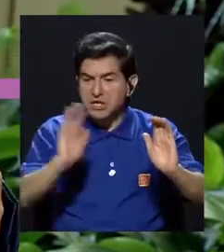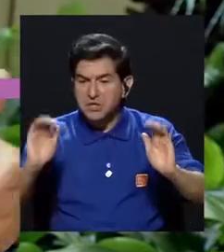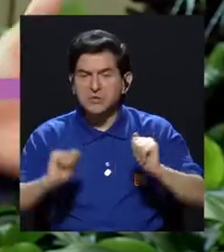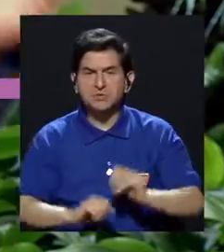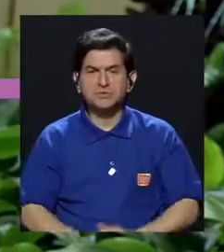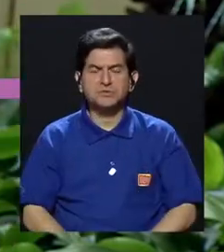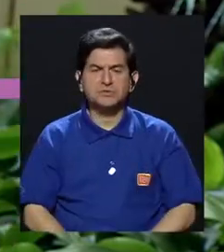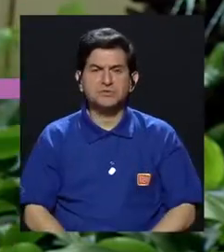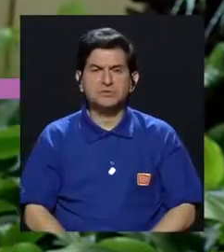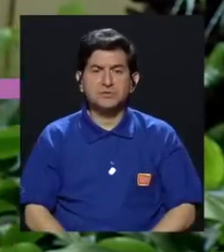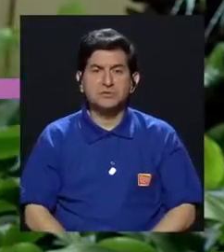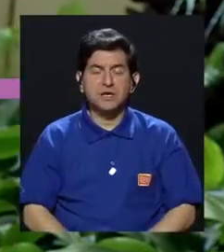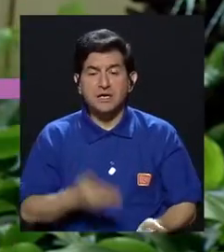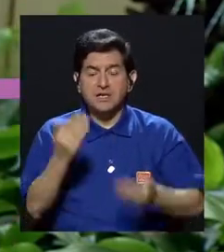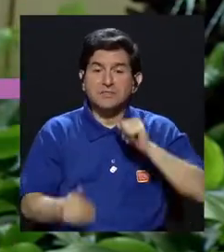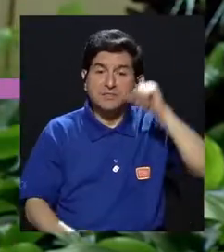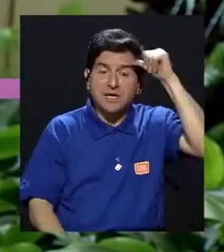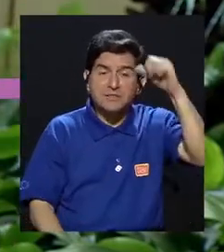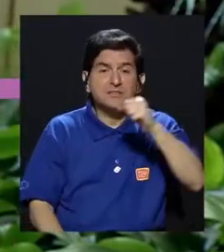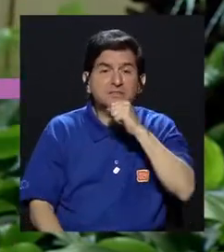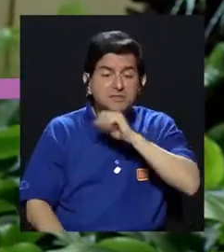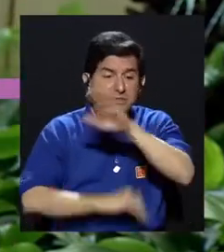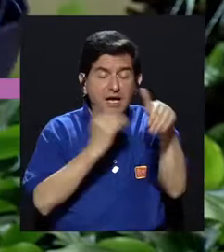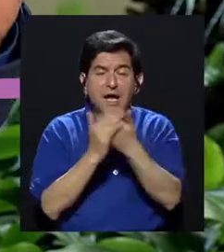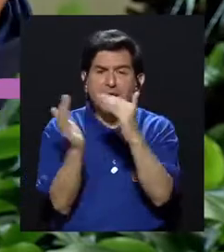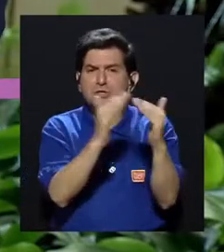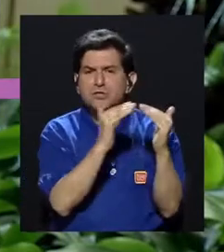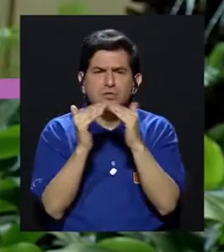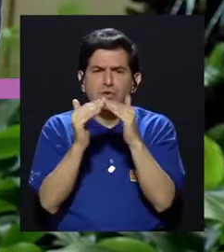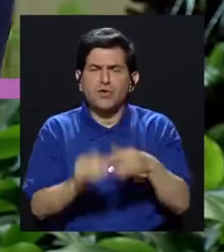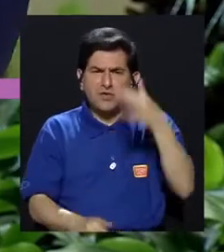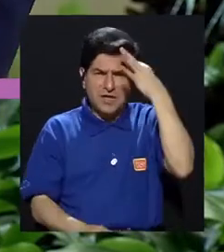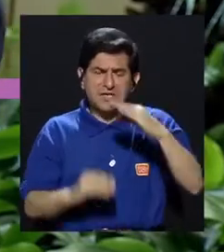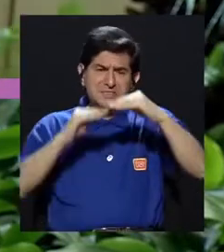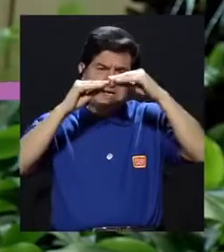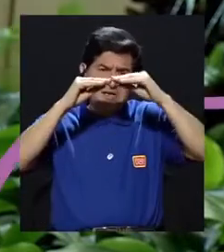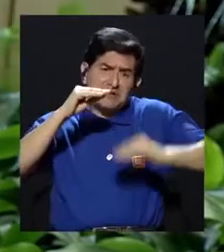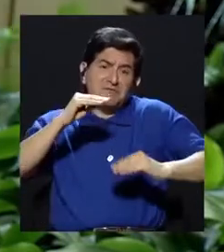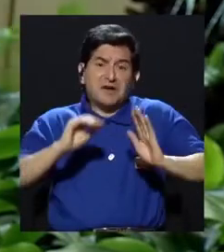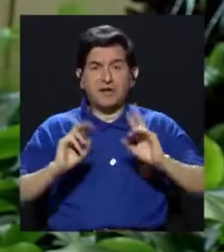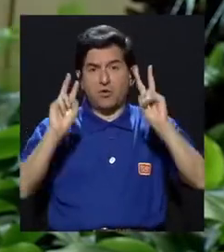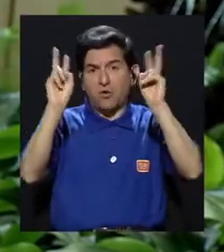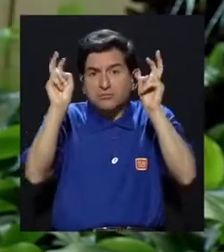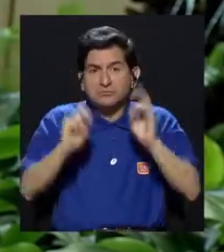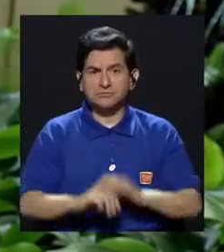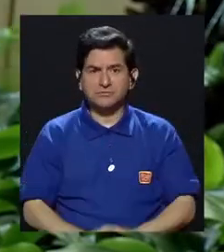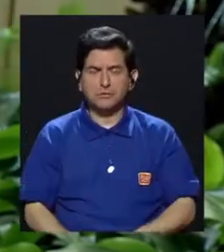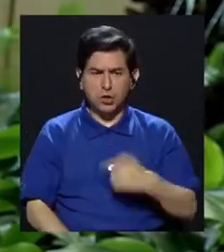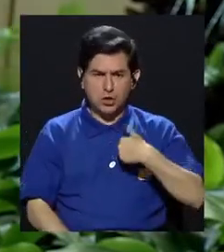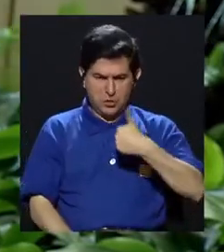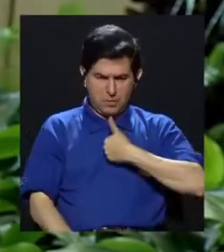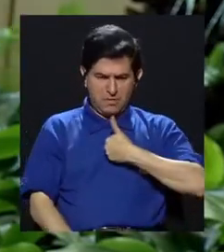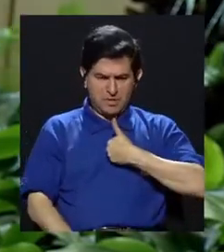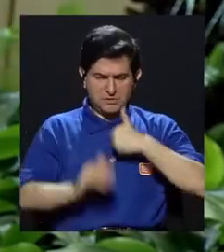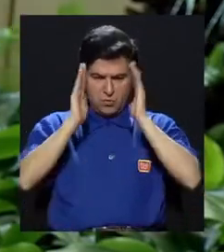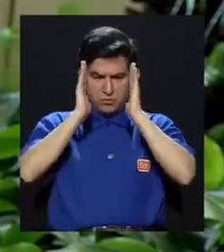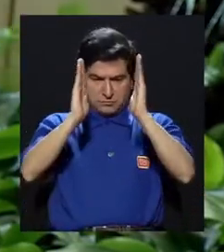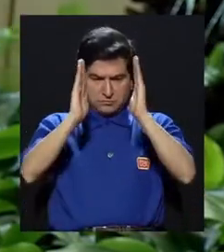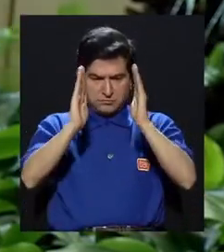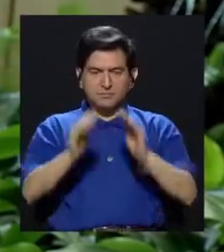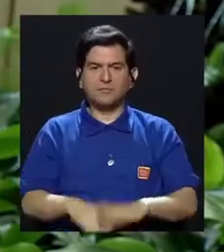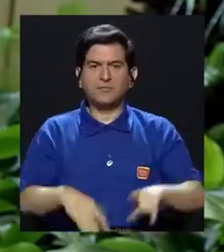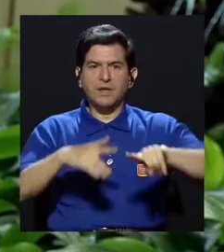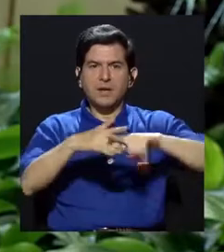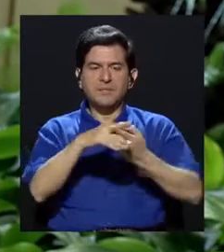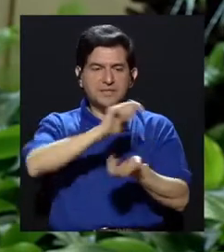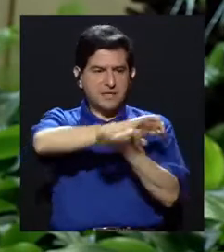niñas, escuchar a los adultos mayores, escuchar a toda esa población que se considera inferior, entre comillas, y a escucharme yo, de pronto